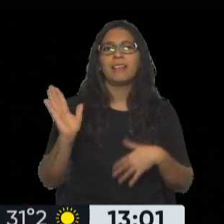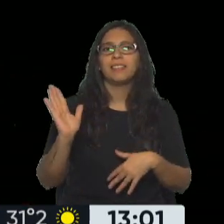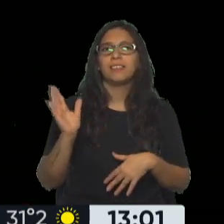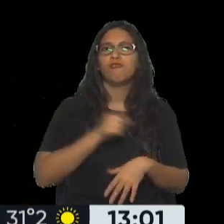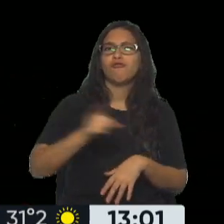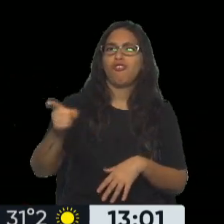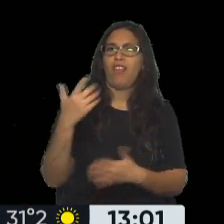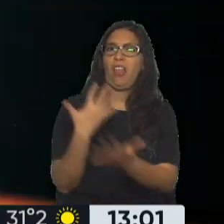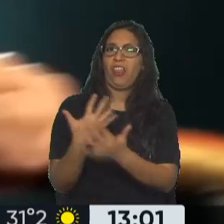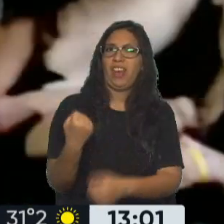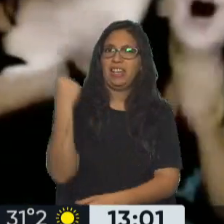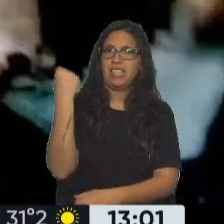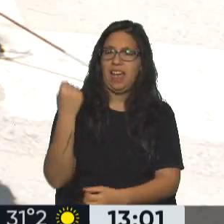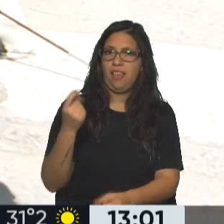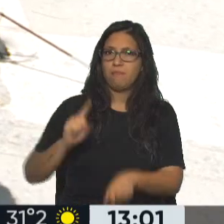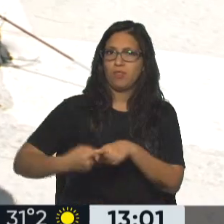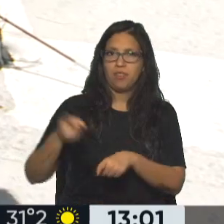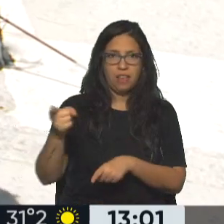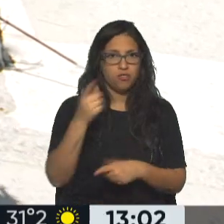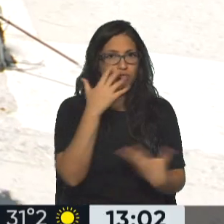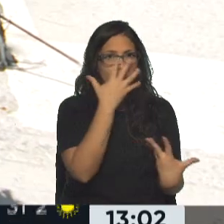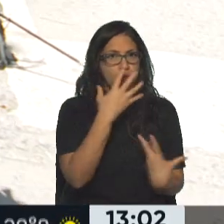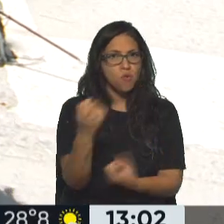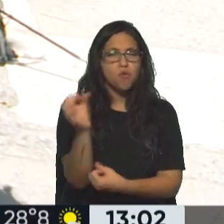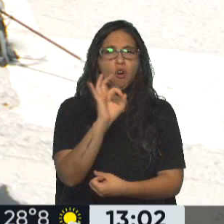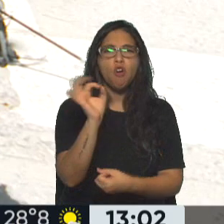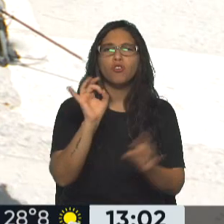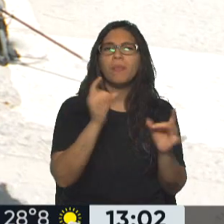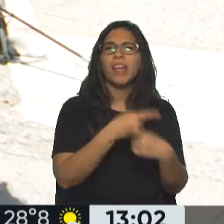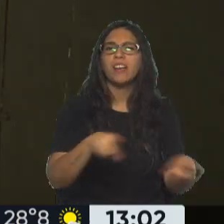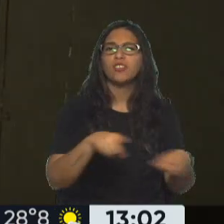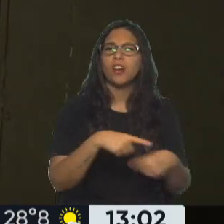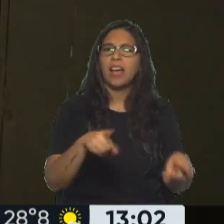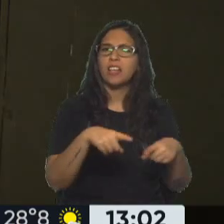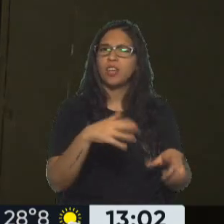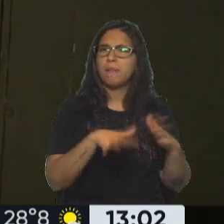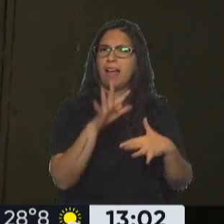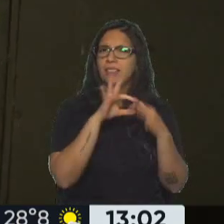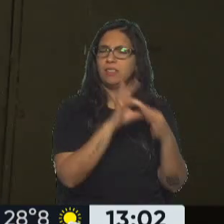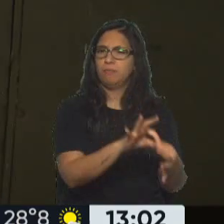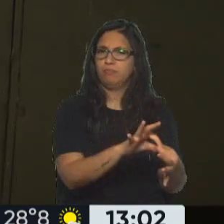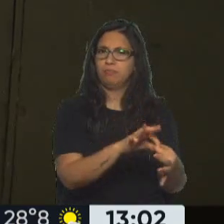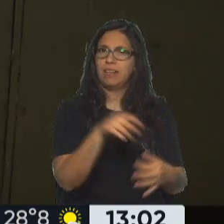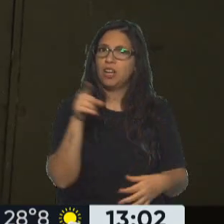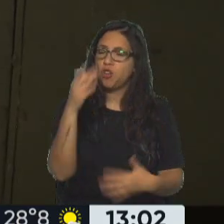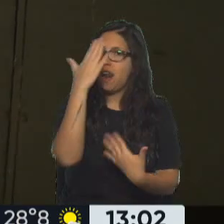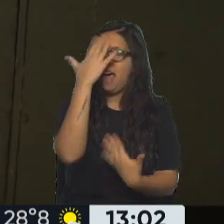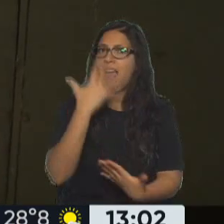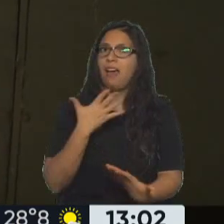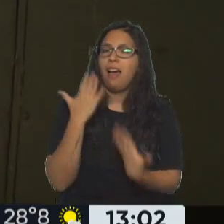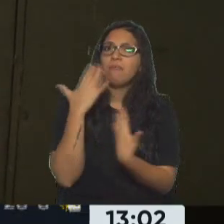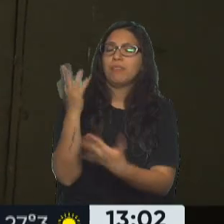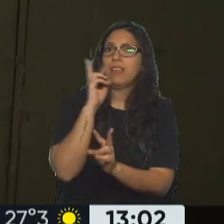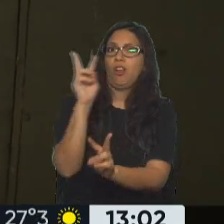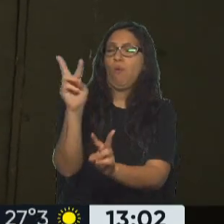general. Sí. ¿Eso te llama la atención o solamente son sus canciones? Sus canciones, más que nada. Ella igual la admiro muchísimo por cómo